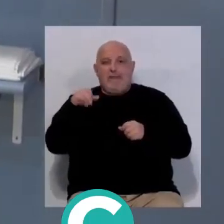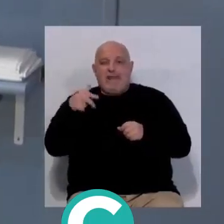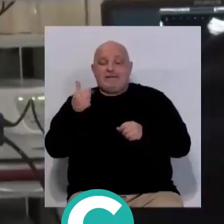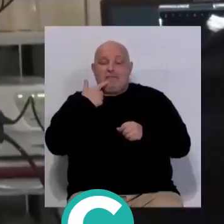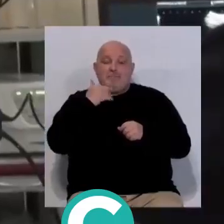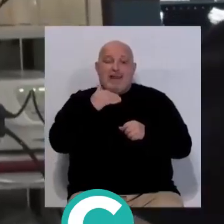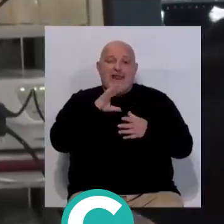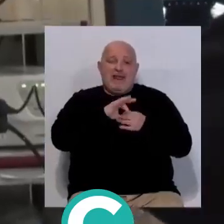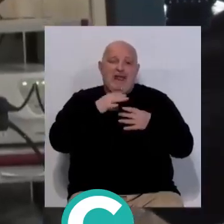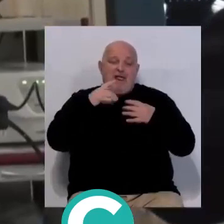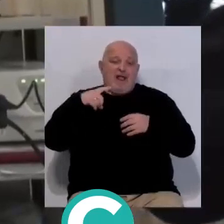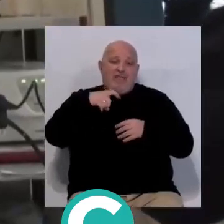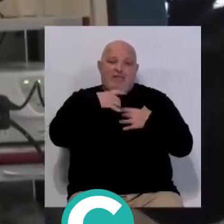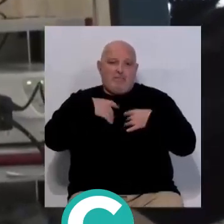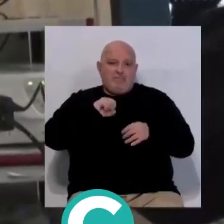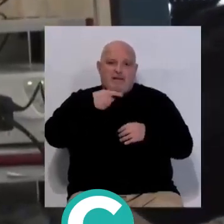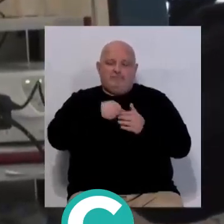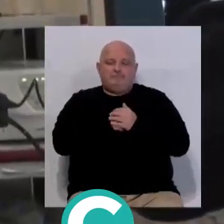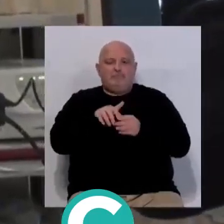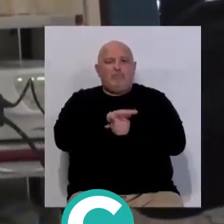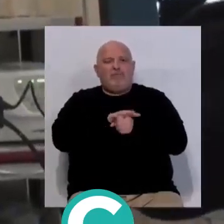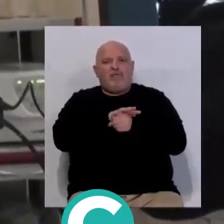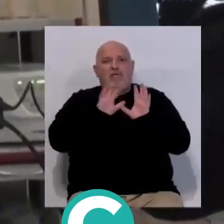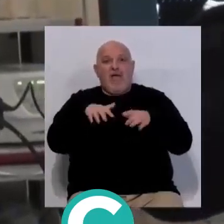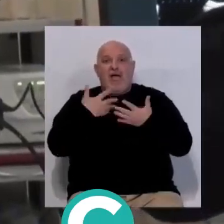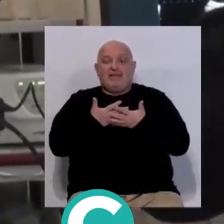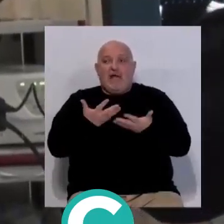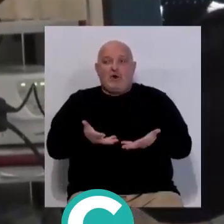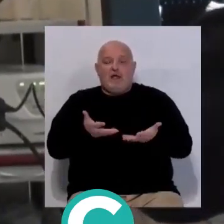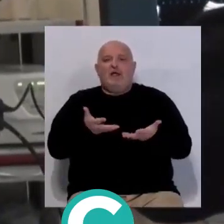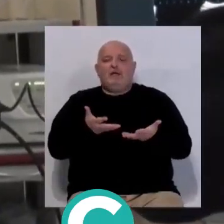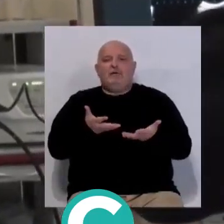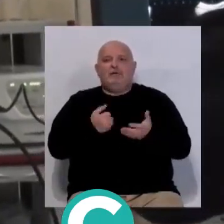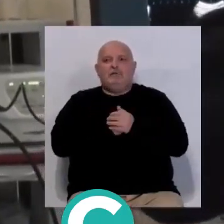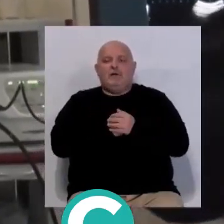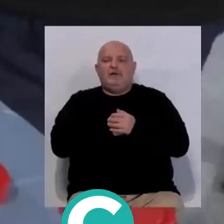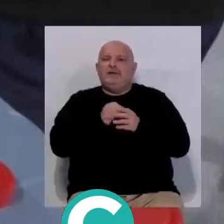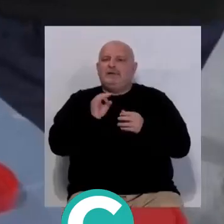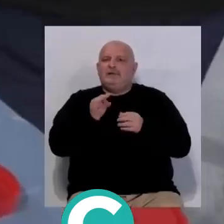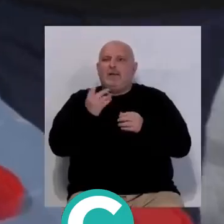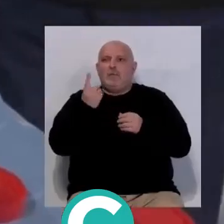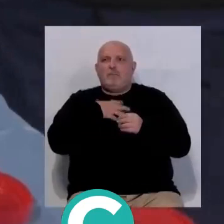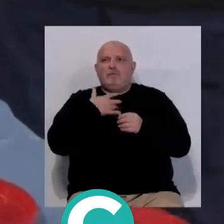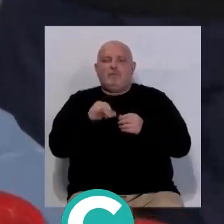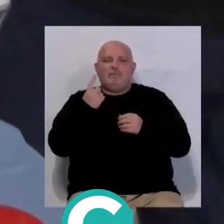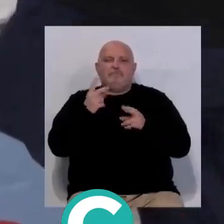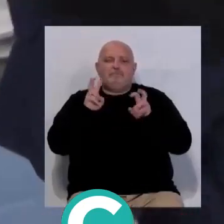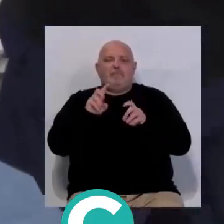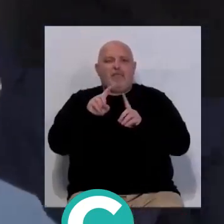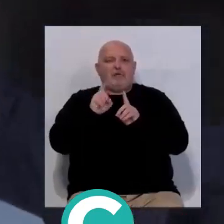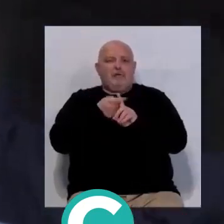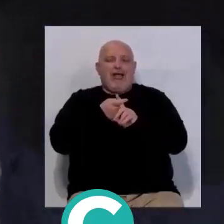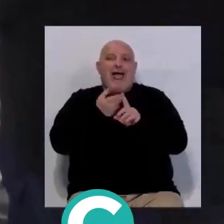malignas, con el cáncer de pulmón sobre todo. En la provincia de Cádiz, hasta ahora, sí que existía la posibilidad de hacer un